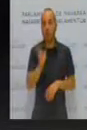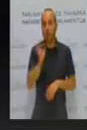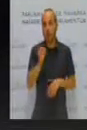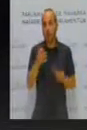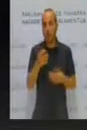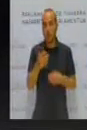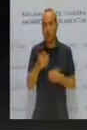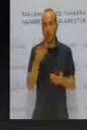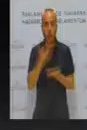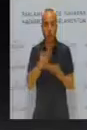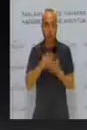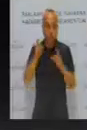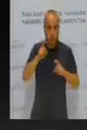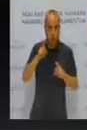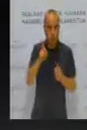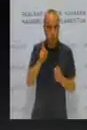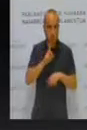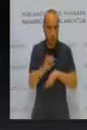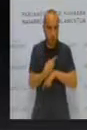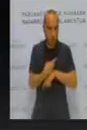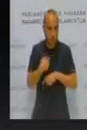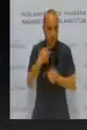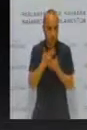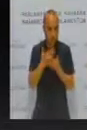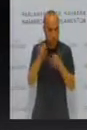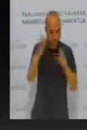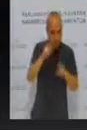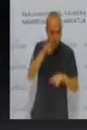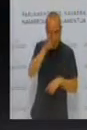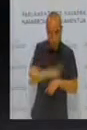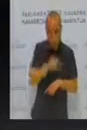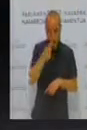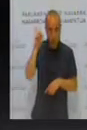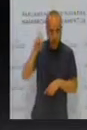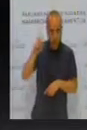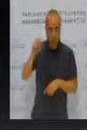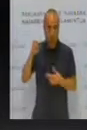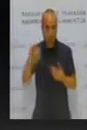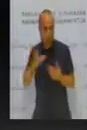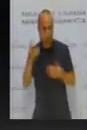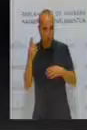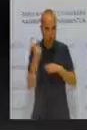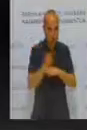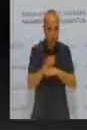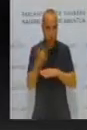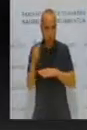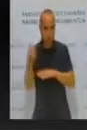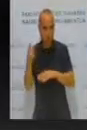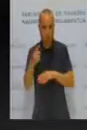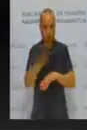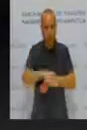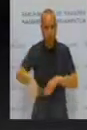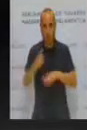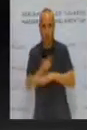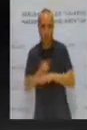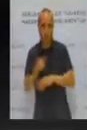sesiones lectivas directas de los profesores y de los docentes de educación infantil, de primaria, de secundaria y de formación profesional. No se ha